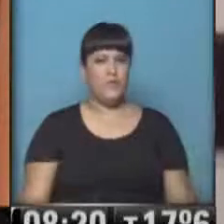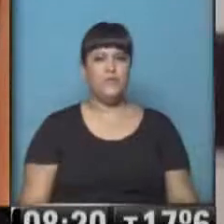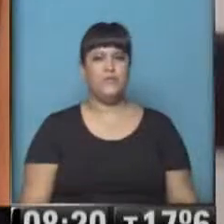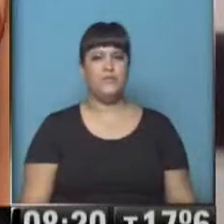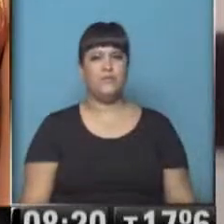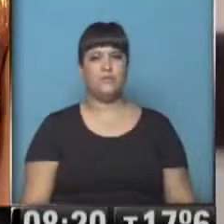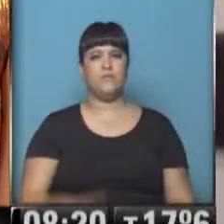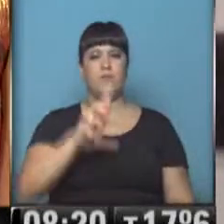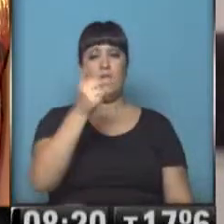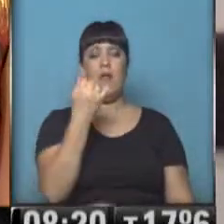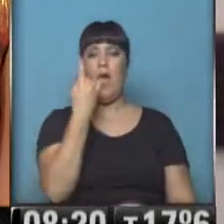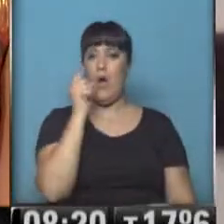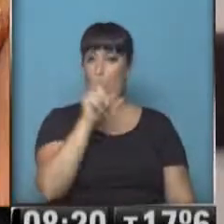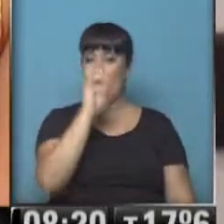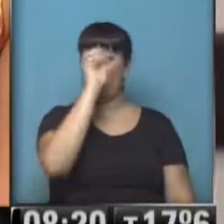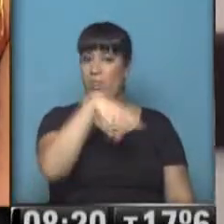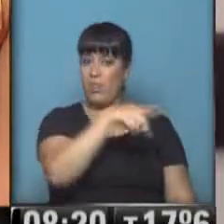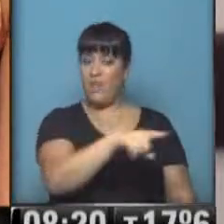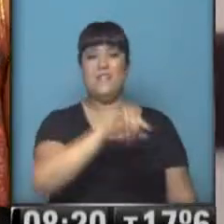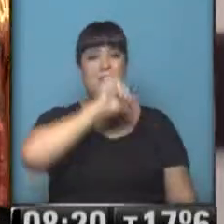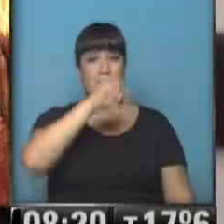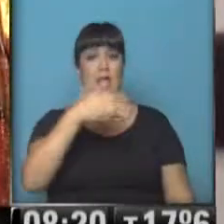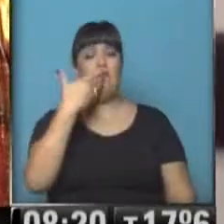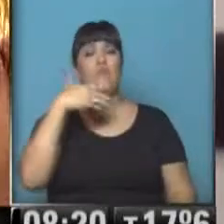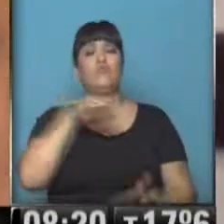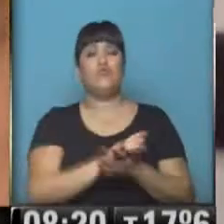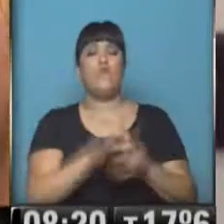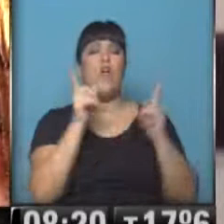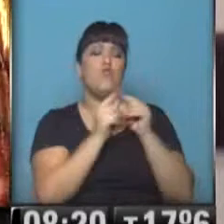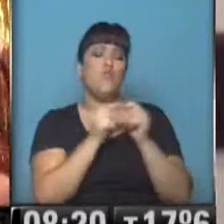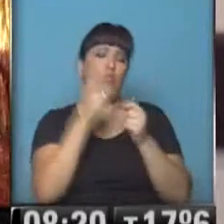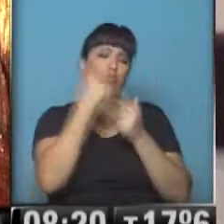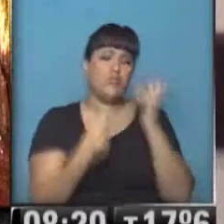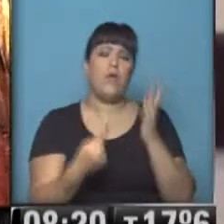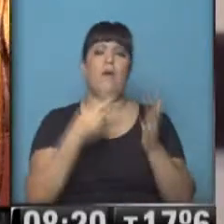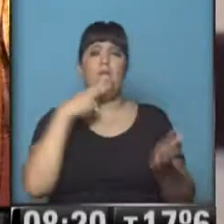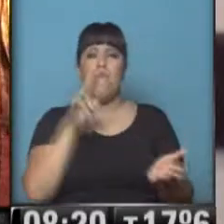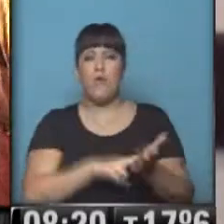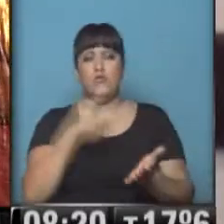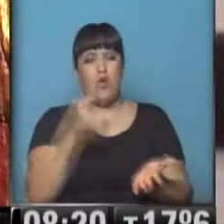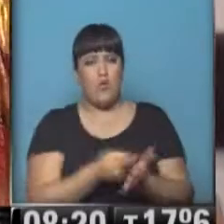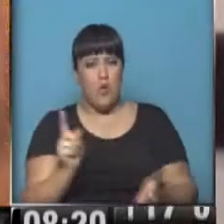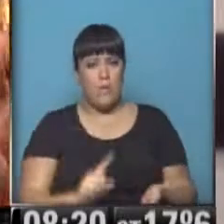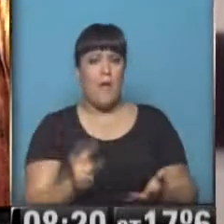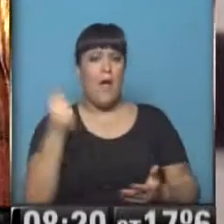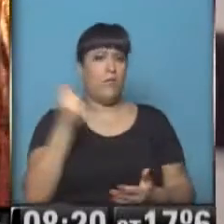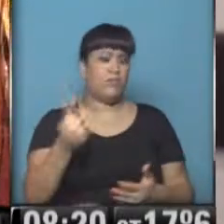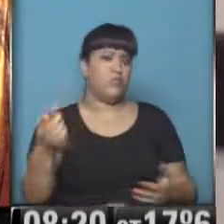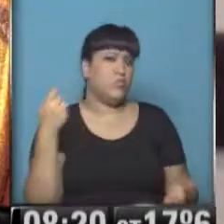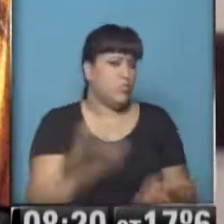raúl dellatorre está con nosotros y si hablamos de muchos números hablamos de evasión fiscal en sumas millonarias